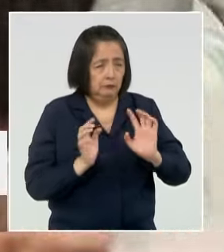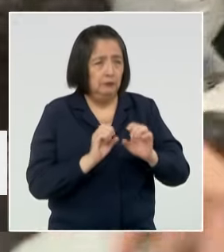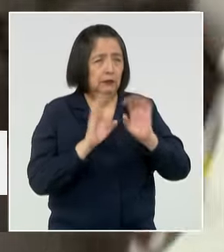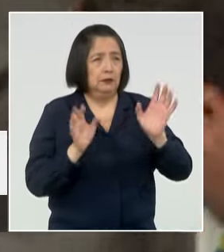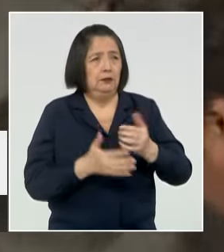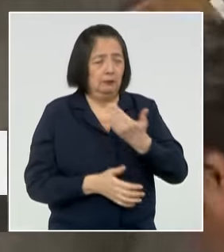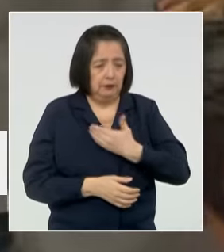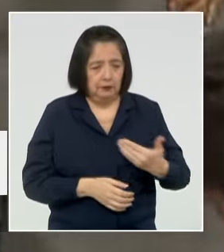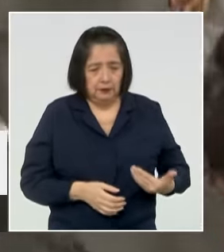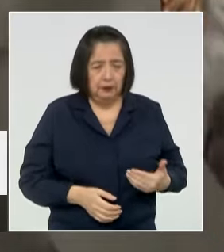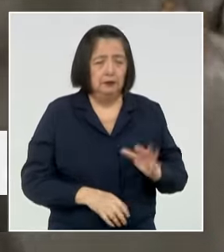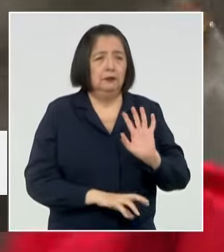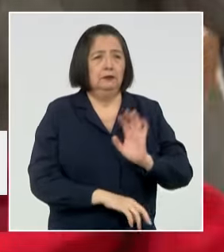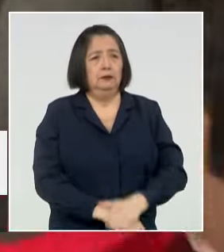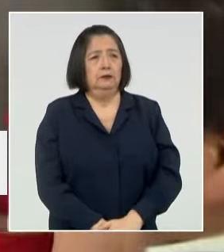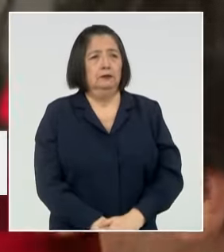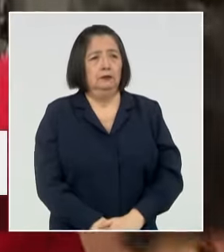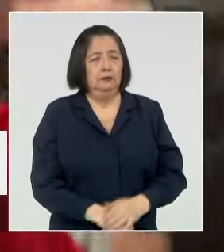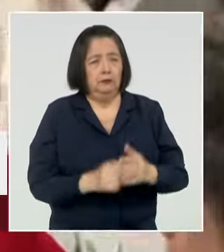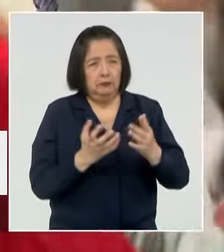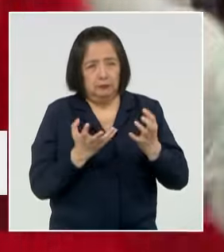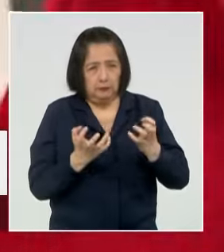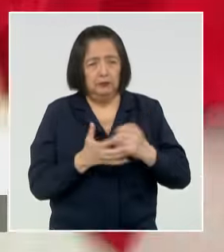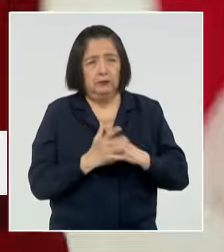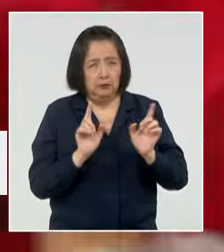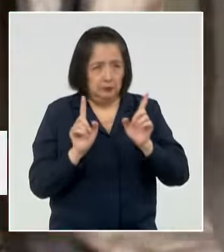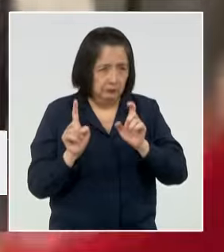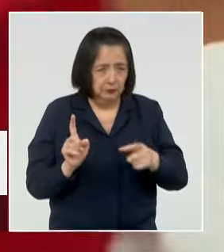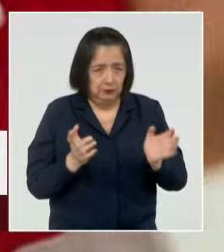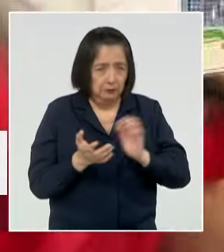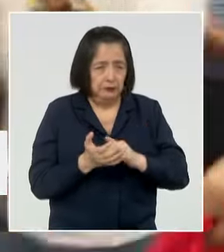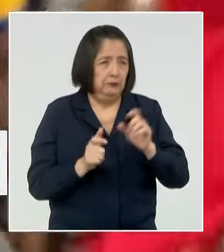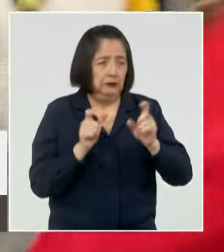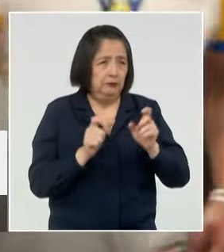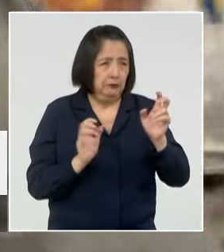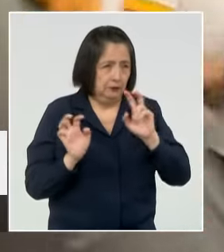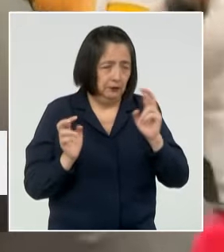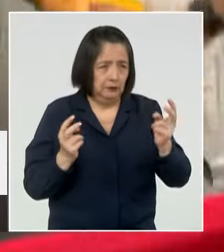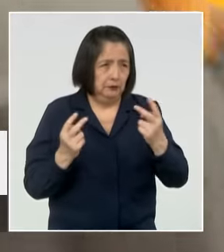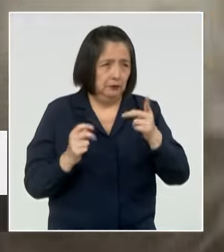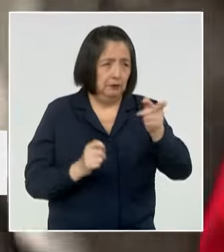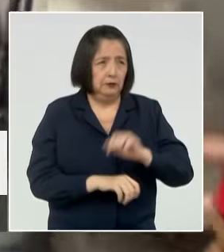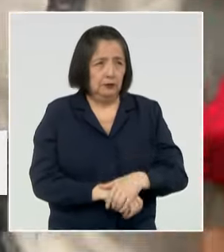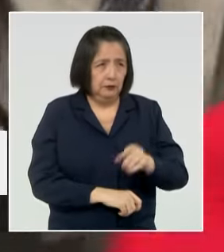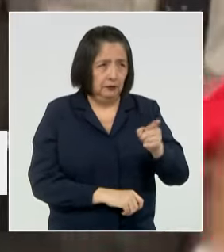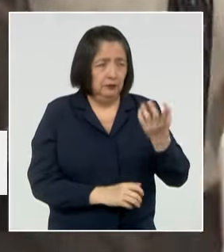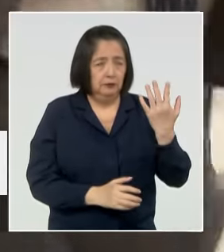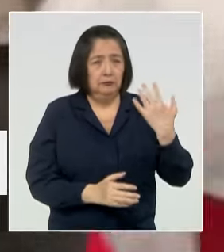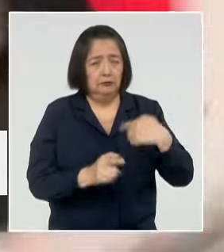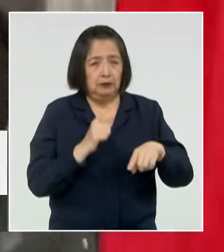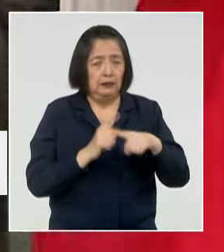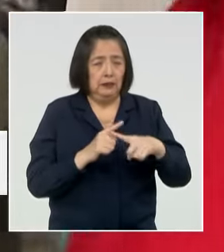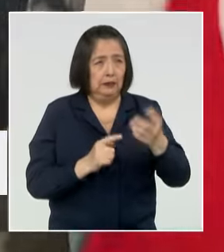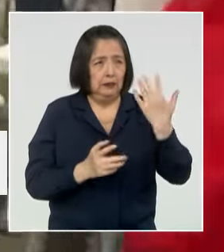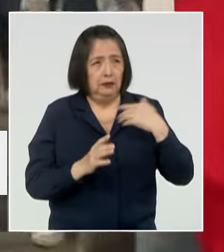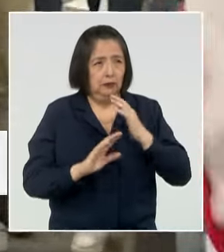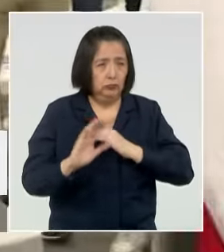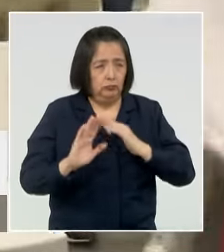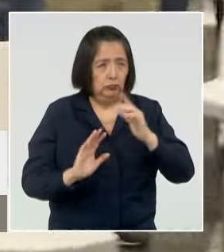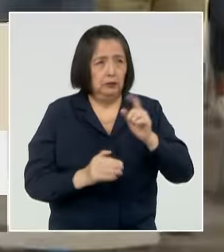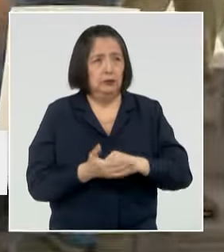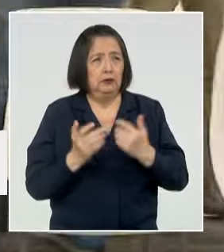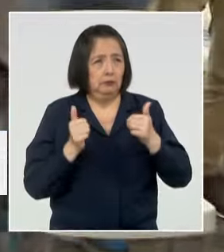de la presidenta Dina Boluarte, ¿no? Carlos, quiero hacerte una consulta más, de hecho para todos los televidentes. Carlos es un ex yudoka, un gran representante nacional dentro del